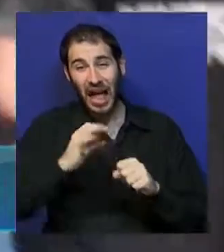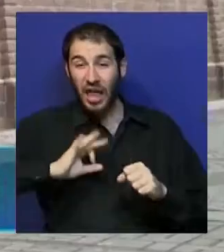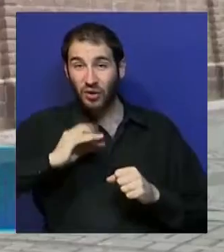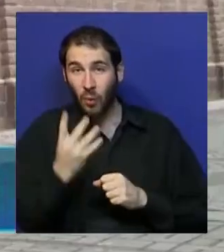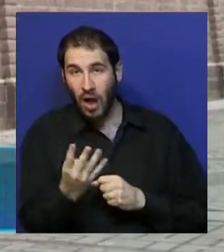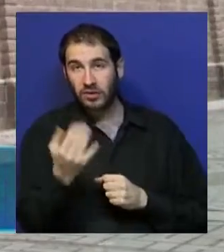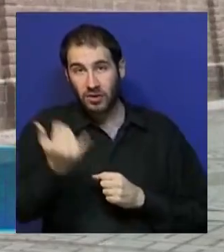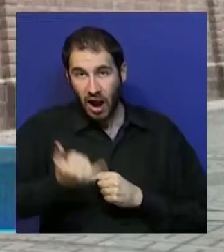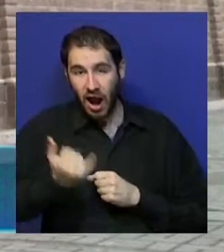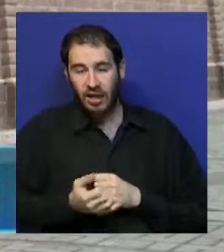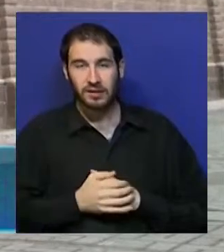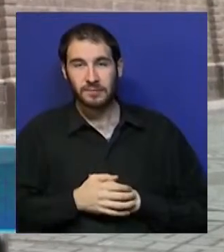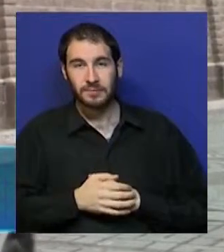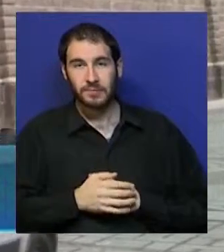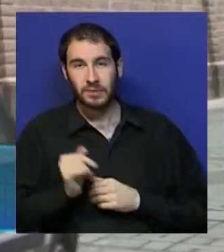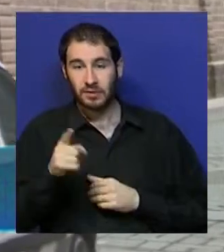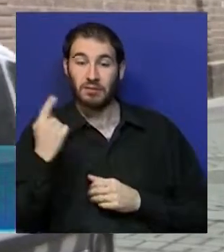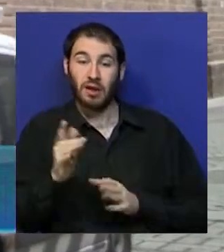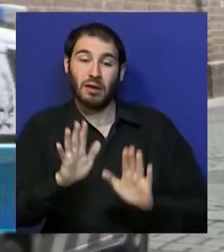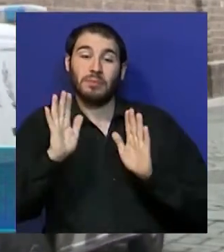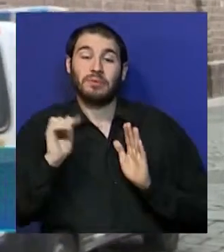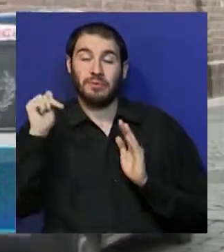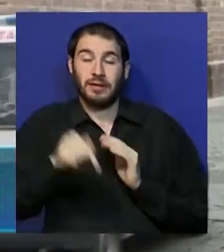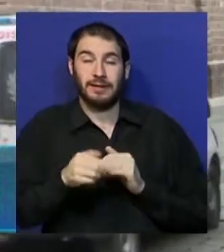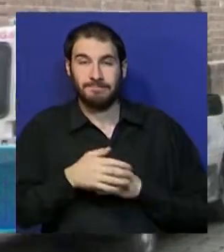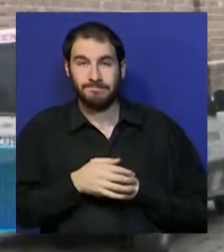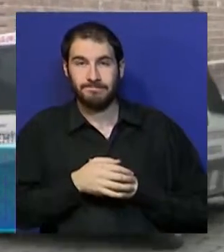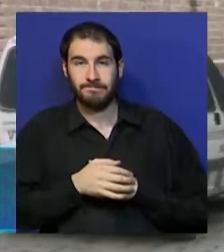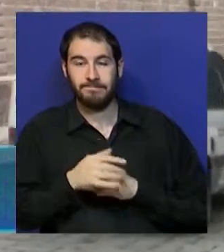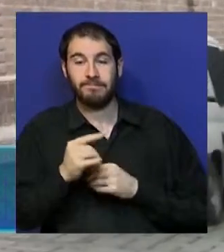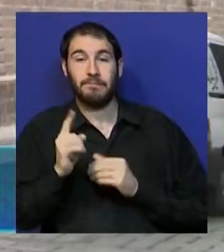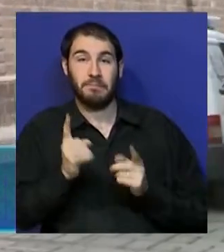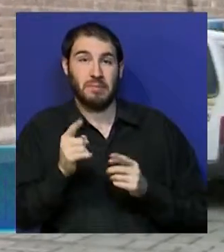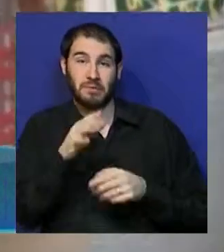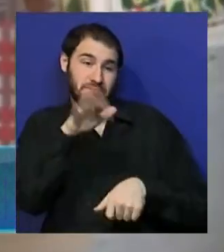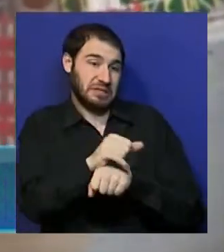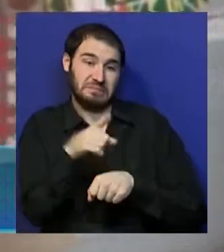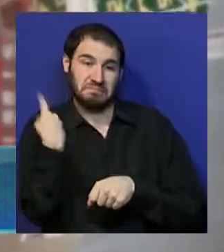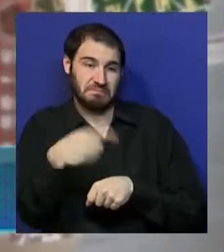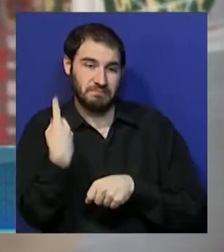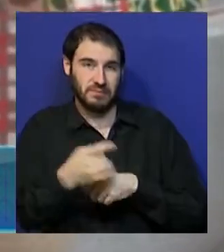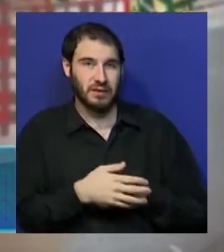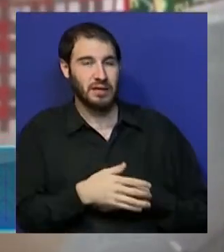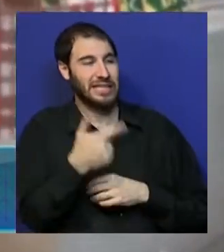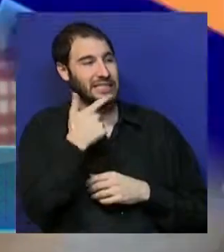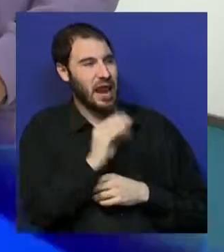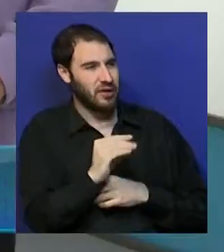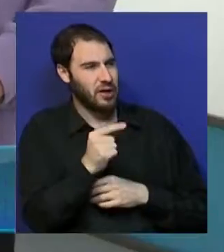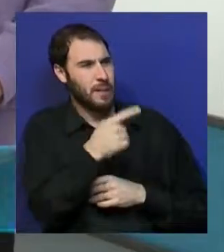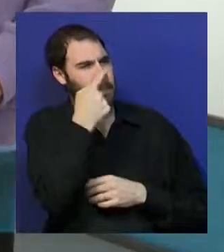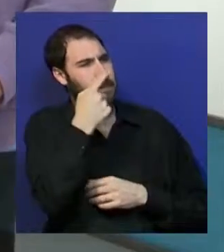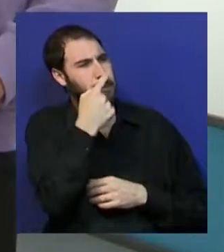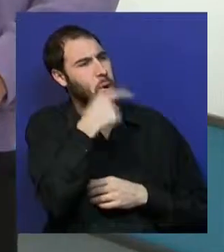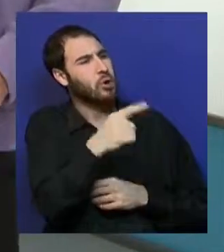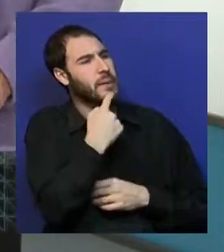debate, está la posibilidad de que sigas encarcelado. Senadora, una última